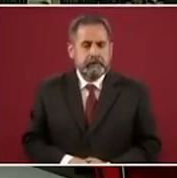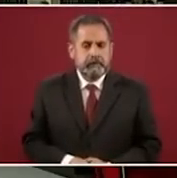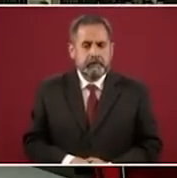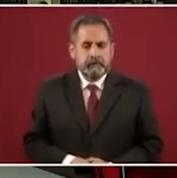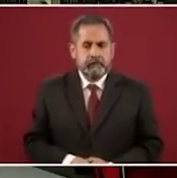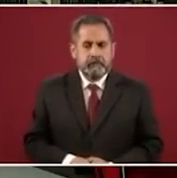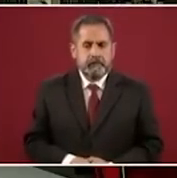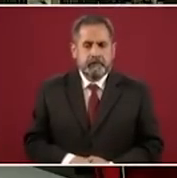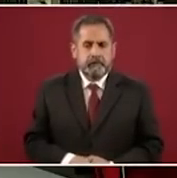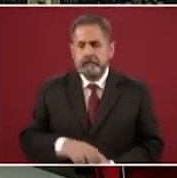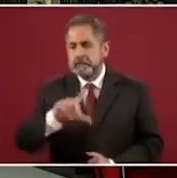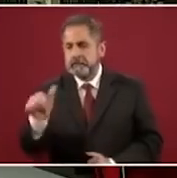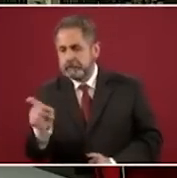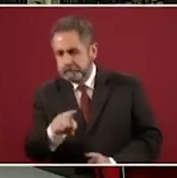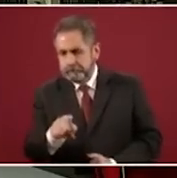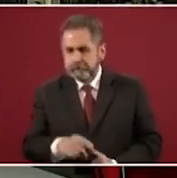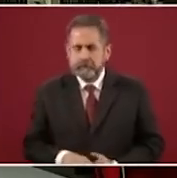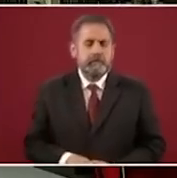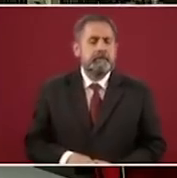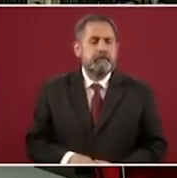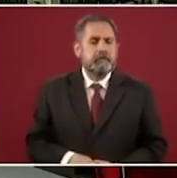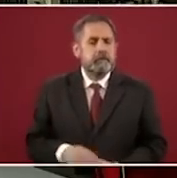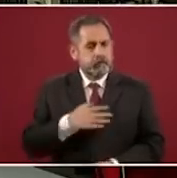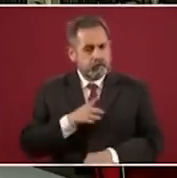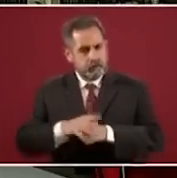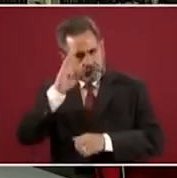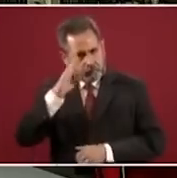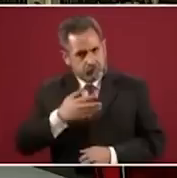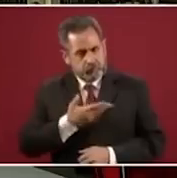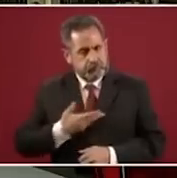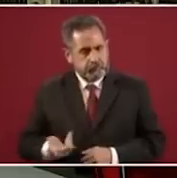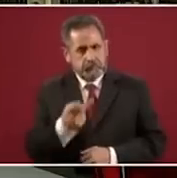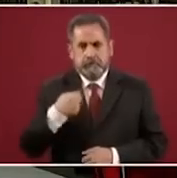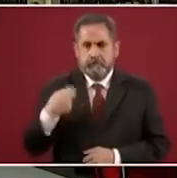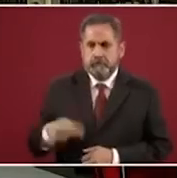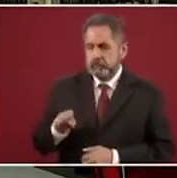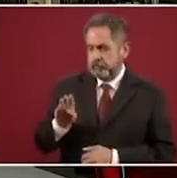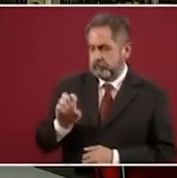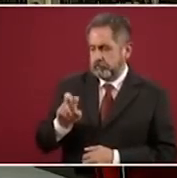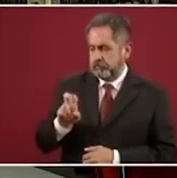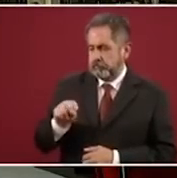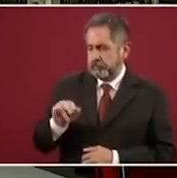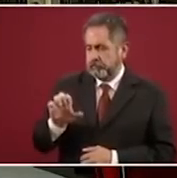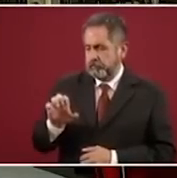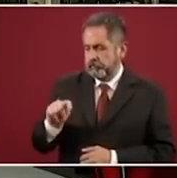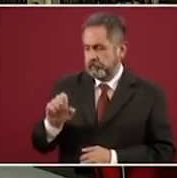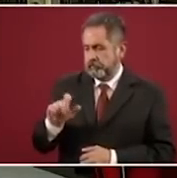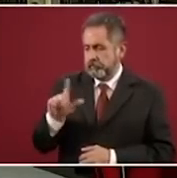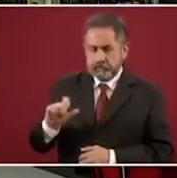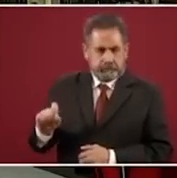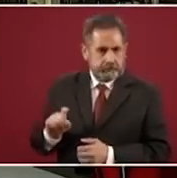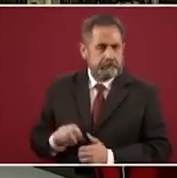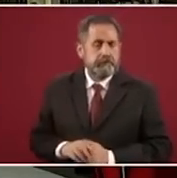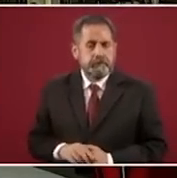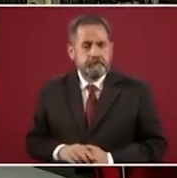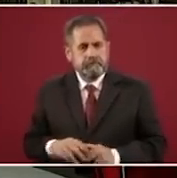Vamos allá. Y ahí te vas tú. Buenos días, señor presidente. Berenice Téllez, de Uno Más Uno. Con respecto al tema